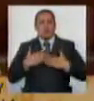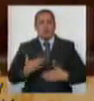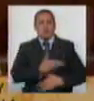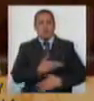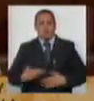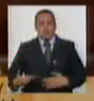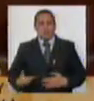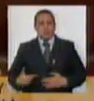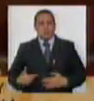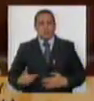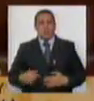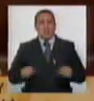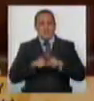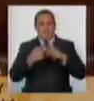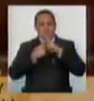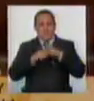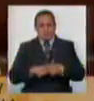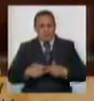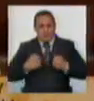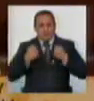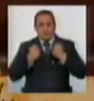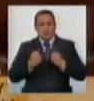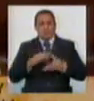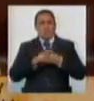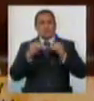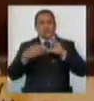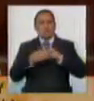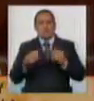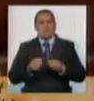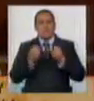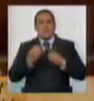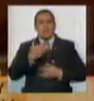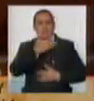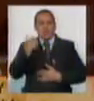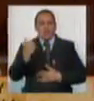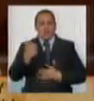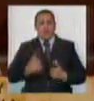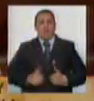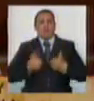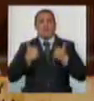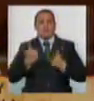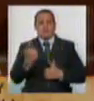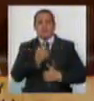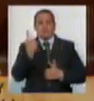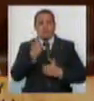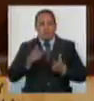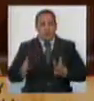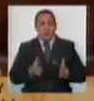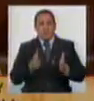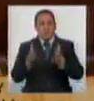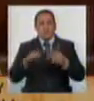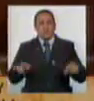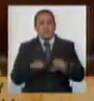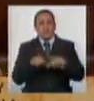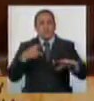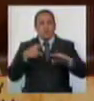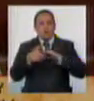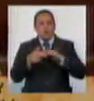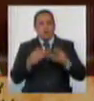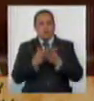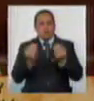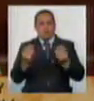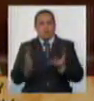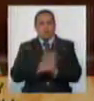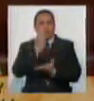gobierno ha emprendido un esfuerzo histórico para mejorar la calidad en nuestras vías y acortar nuestra enorme